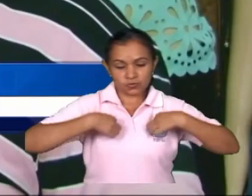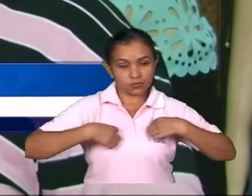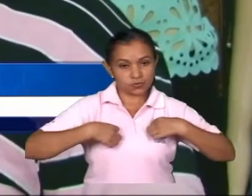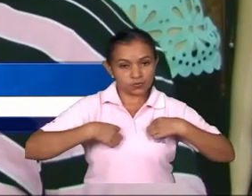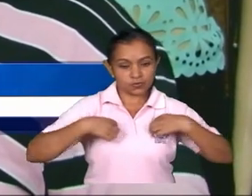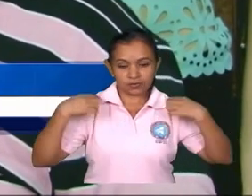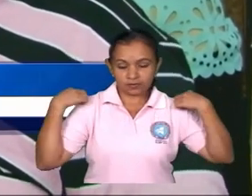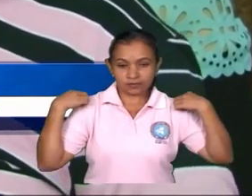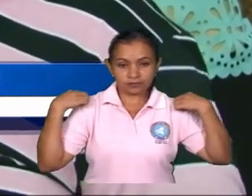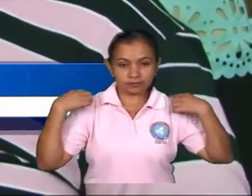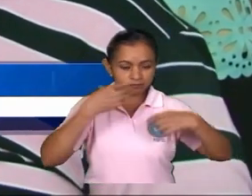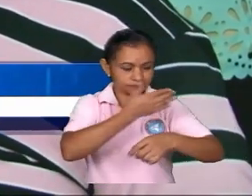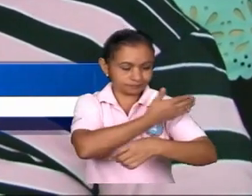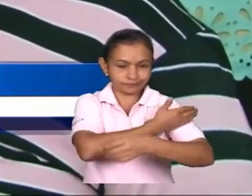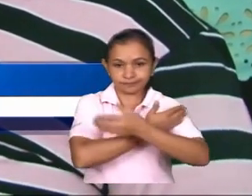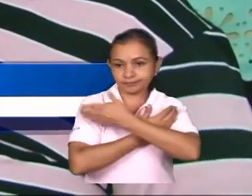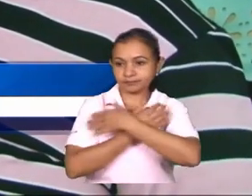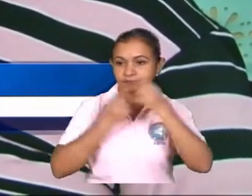las camisetas polo,